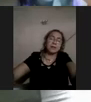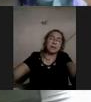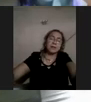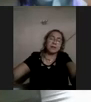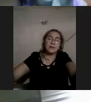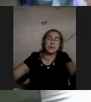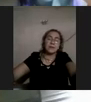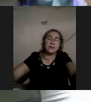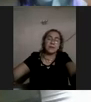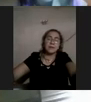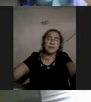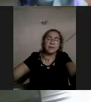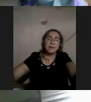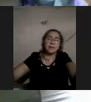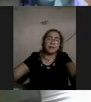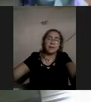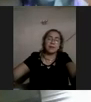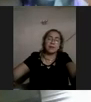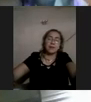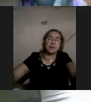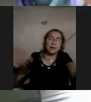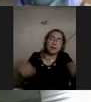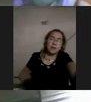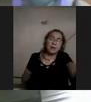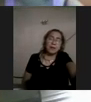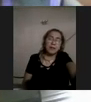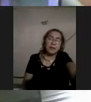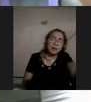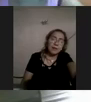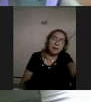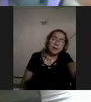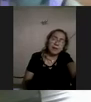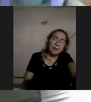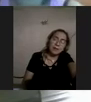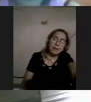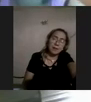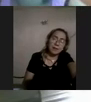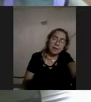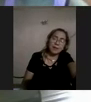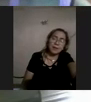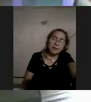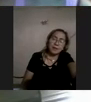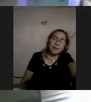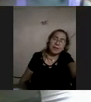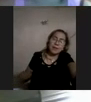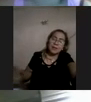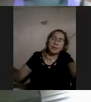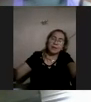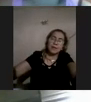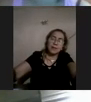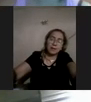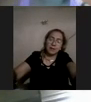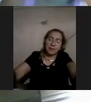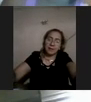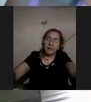these 16 questions. Acuérdense de lo que vimos ayer. Eso es más que todo. Pasado simple, verbos